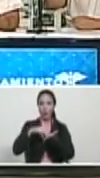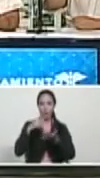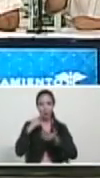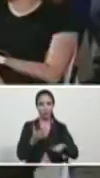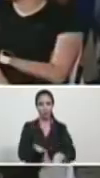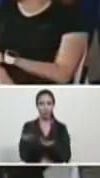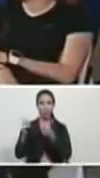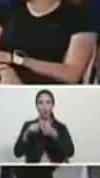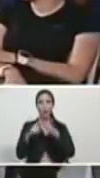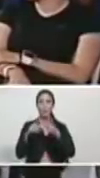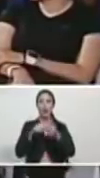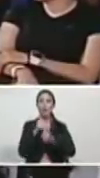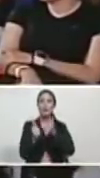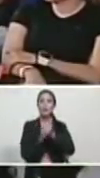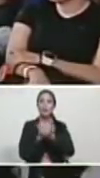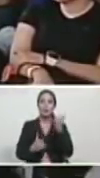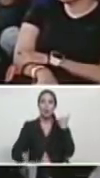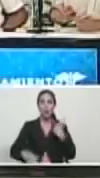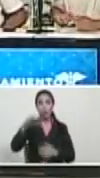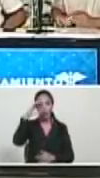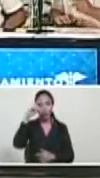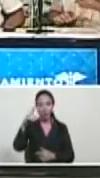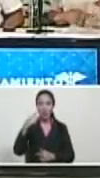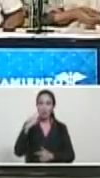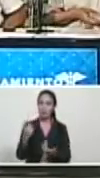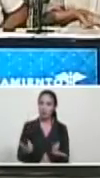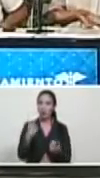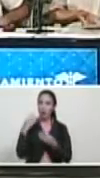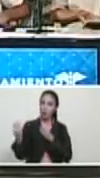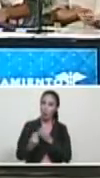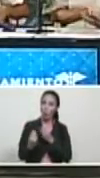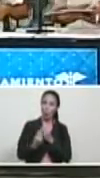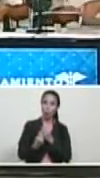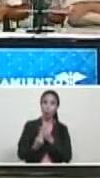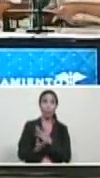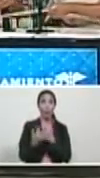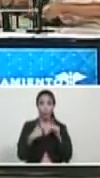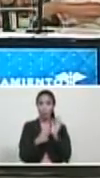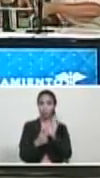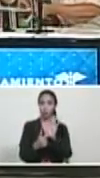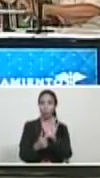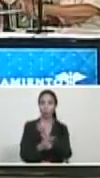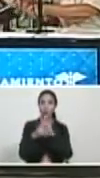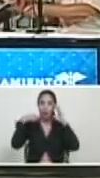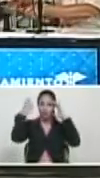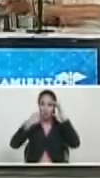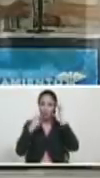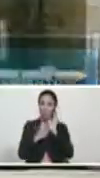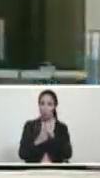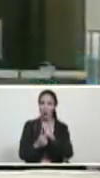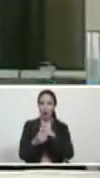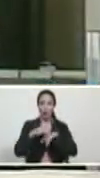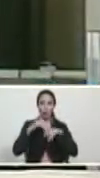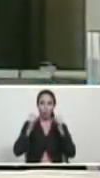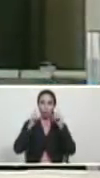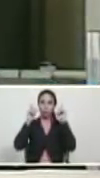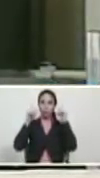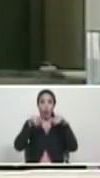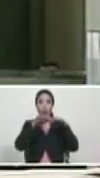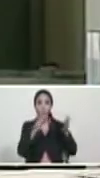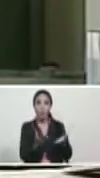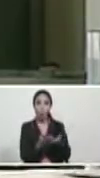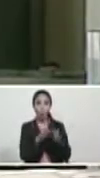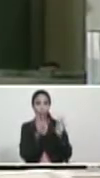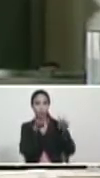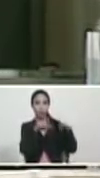la vicepresidenta. Yo quiero compartir estas declaraciones con ustedes porque me impresionaron. Porque les digo, se está levantando en el mundo